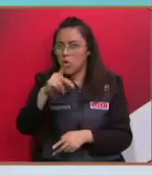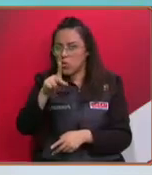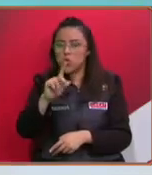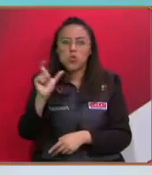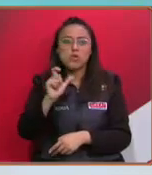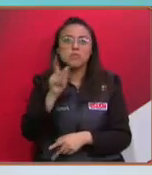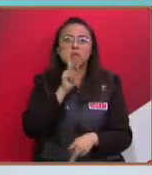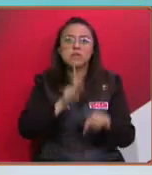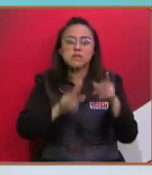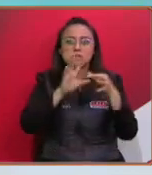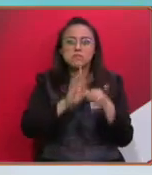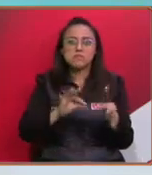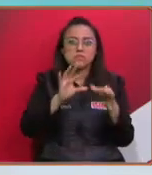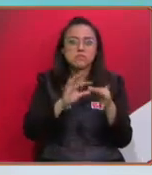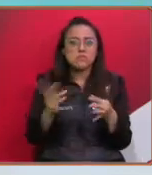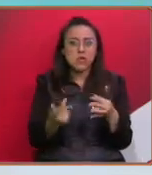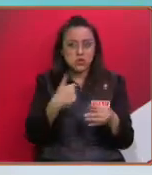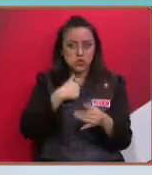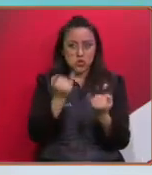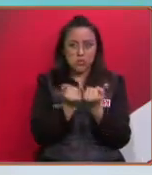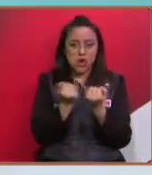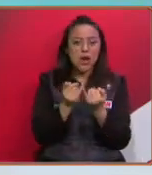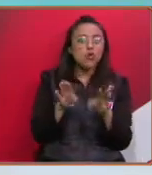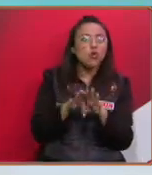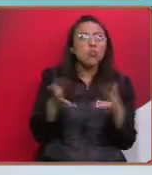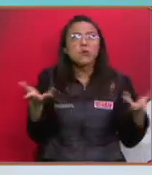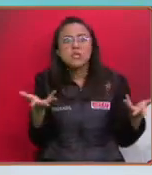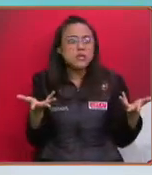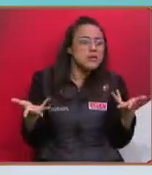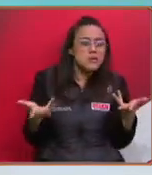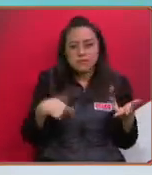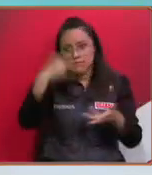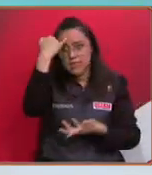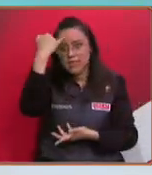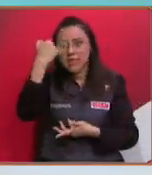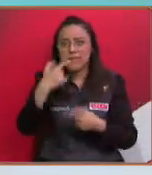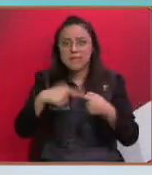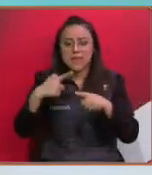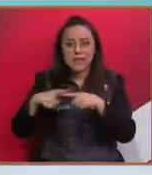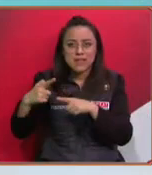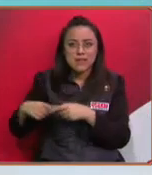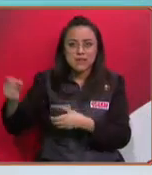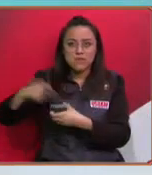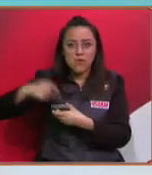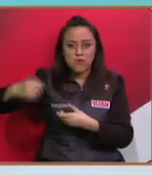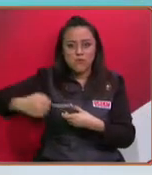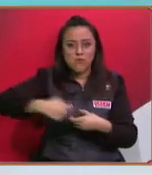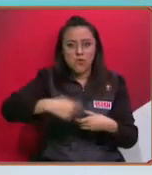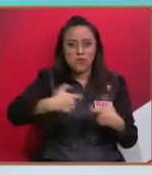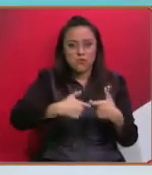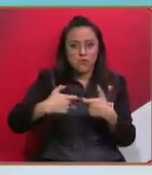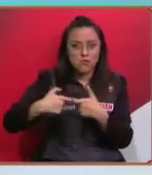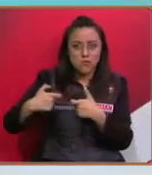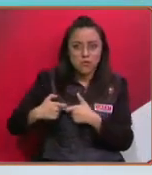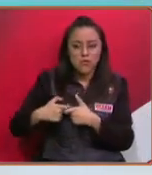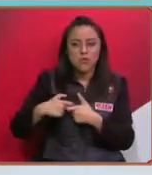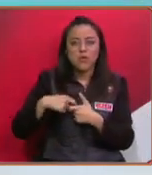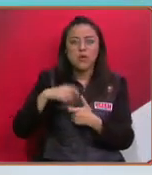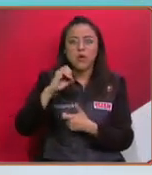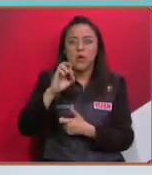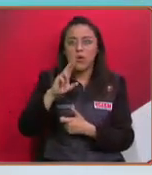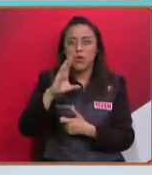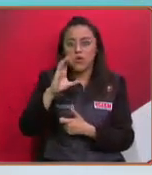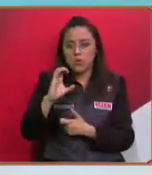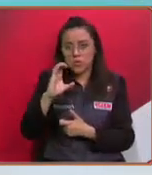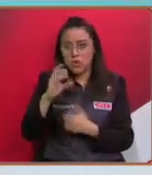platicamos del proyecto con todos nuestros empleados, todos, yo también, pero ¿cómo le hacemos? Total que terminamos haciendo colecta dentro de la oficina y una de las Oroch